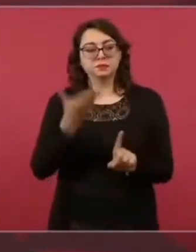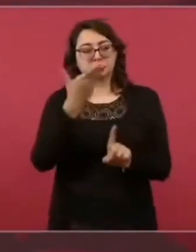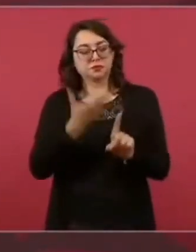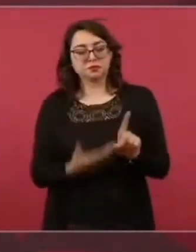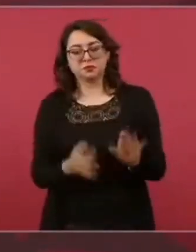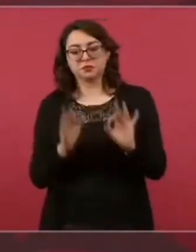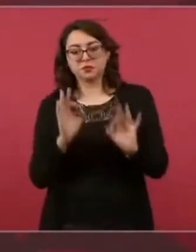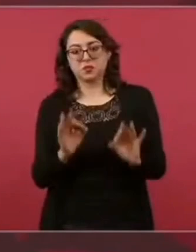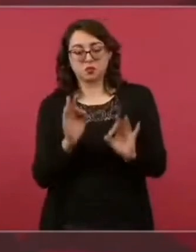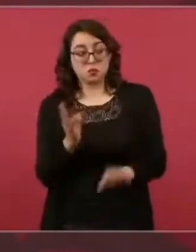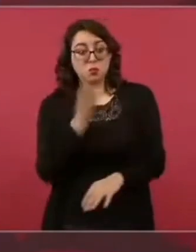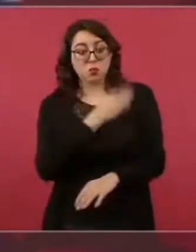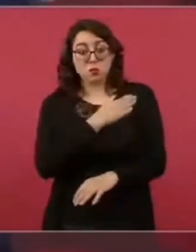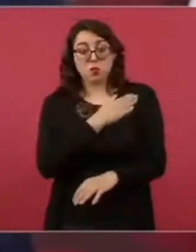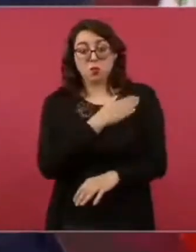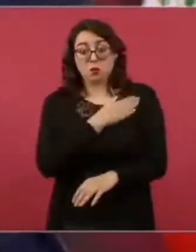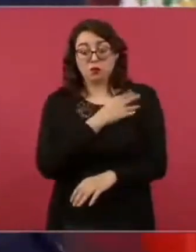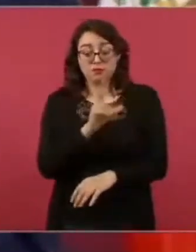no